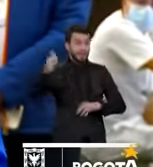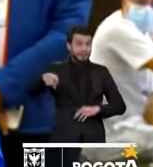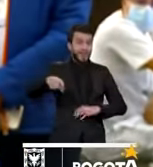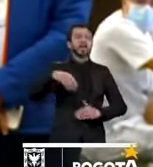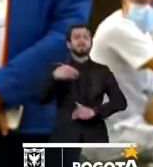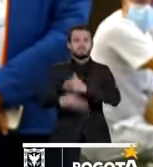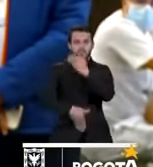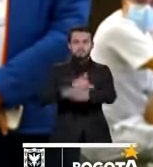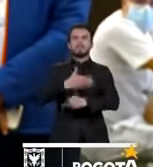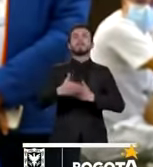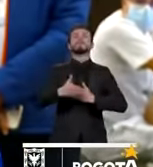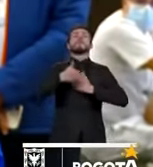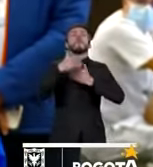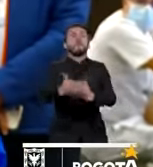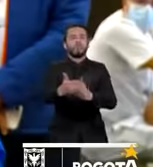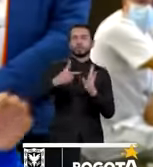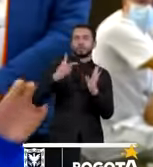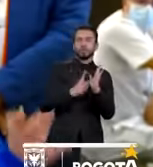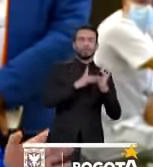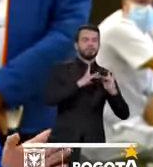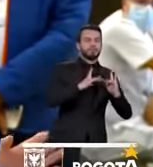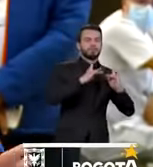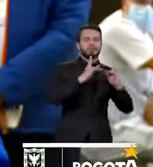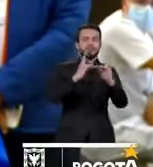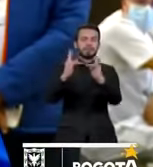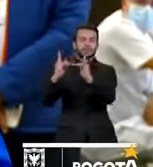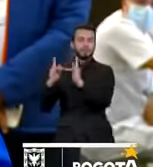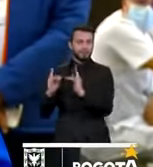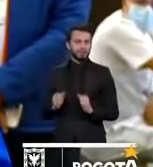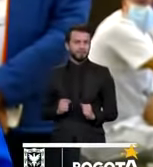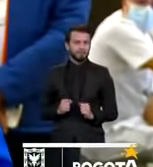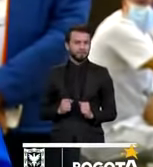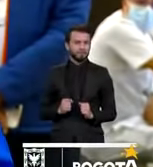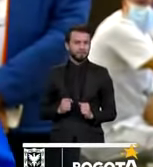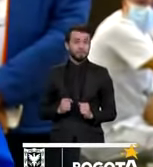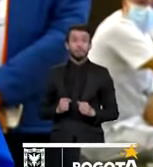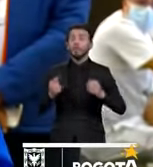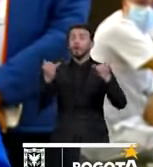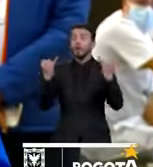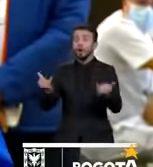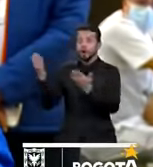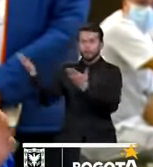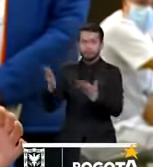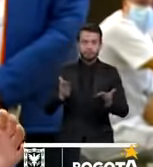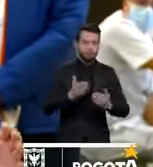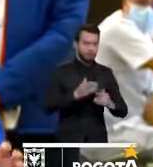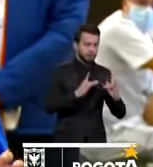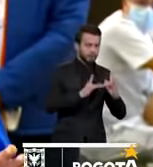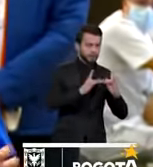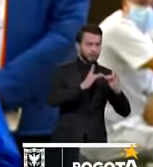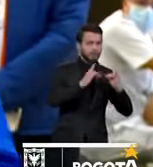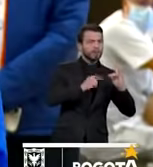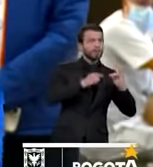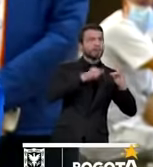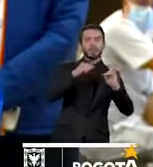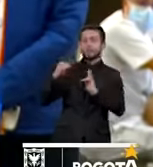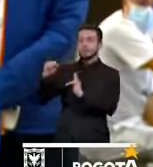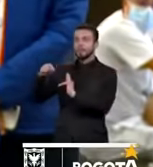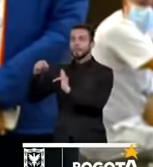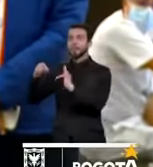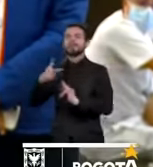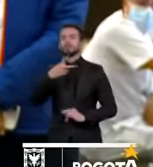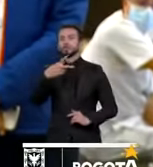por etapas en la medida en que se necesite. Ya hoy están instaladas 200 camas hospitalarias listas, muchas